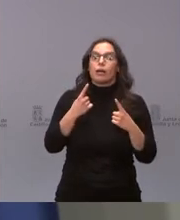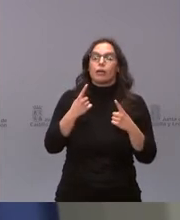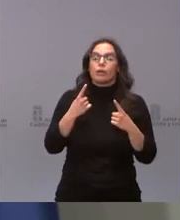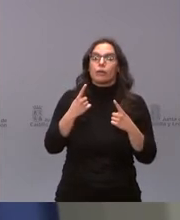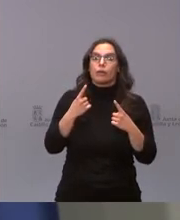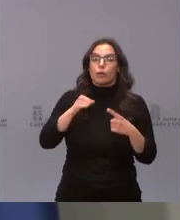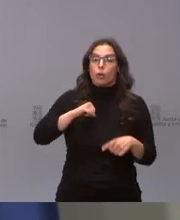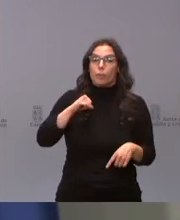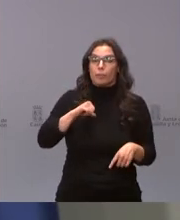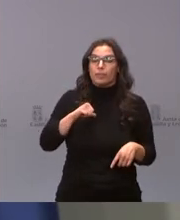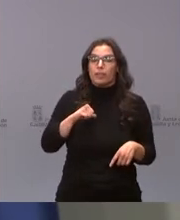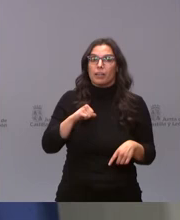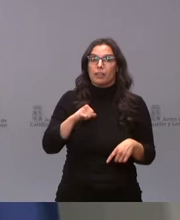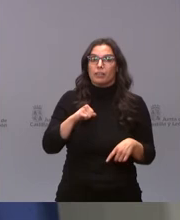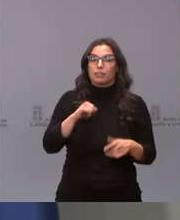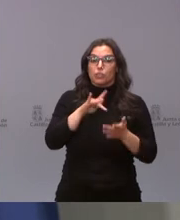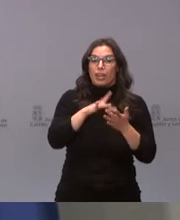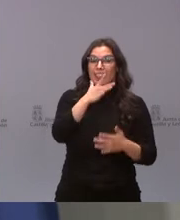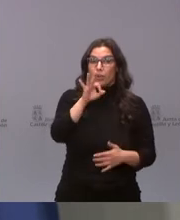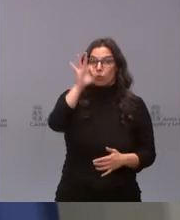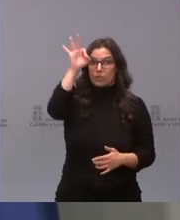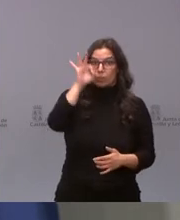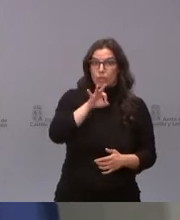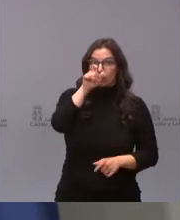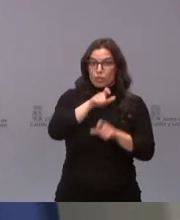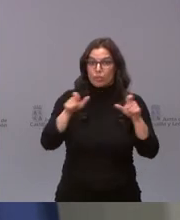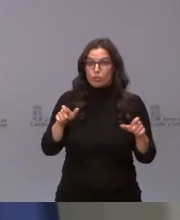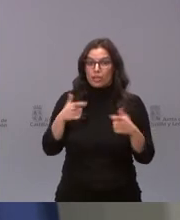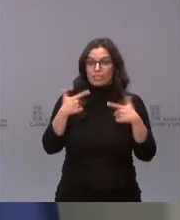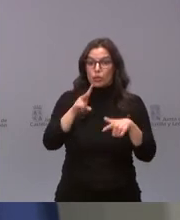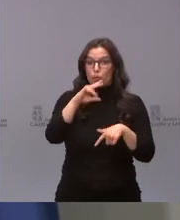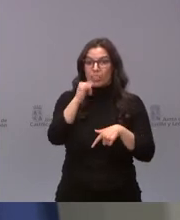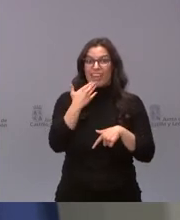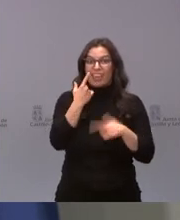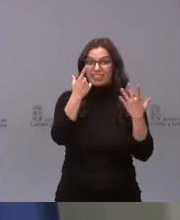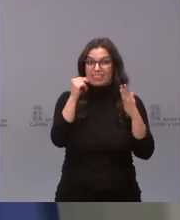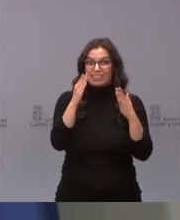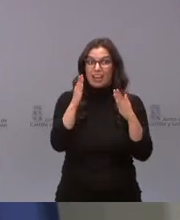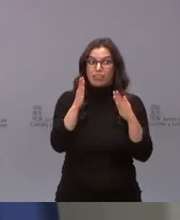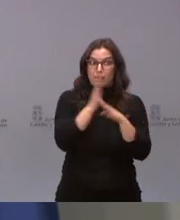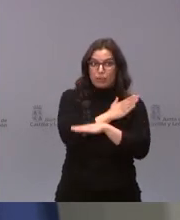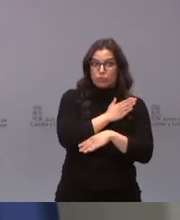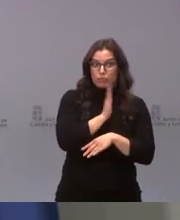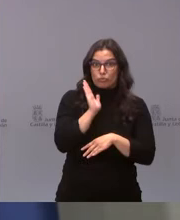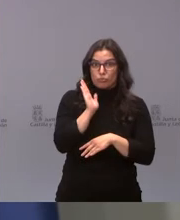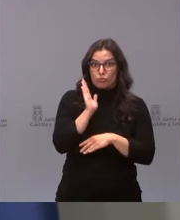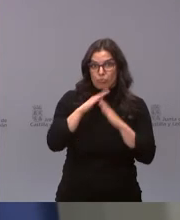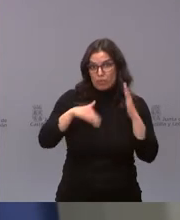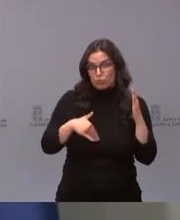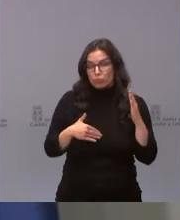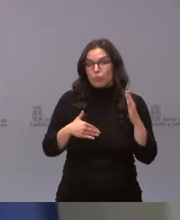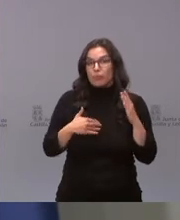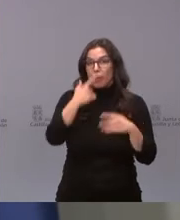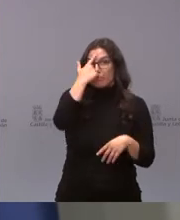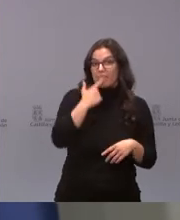precisión, que más del 50% de los ingresados en cuidados intensivos son menores de 60 años. El perfil de nuestros ingresados, el